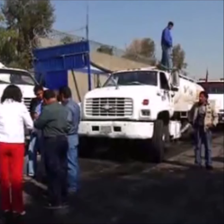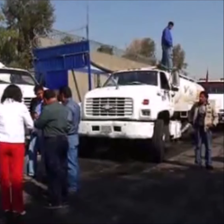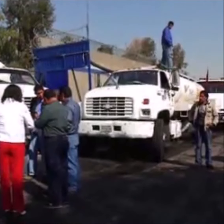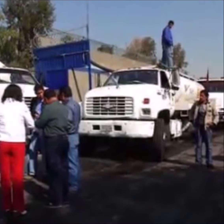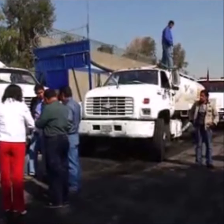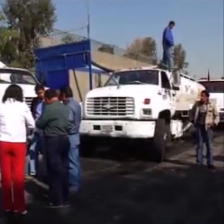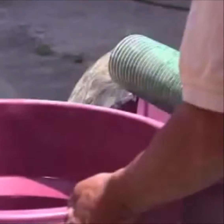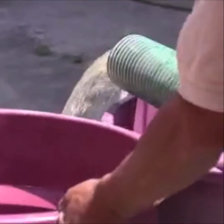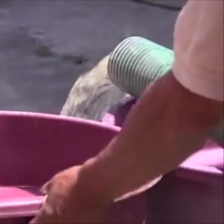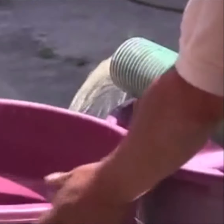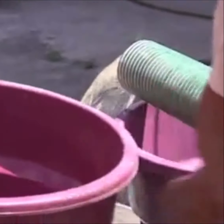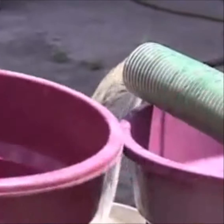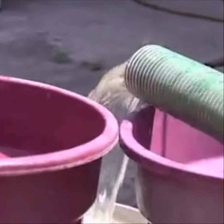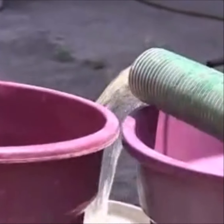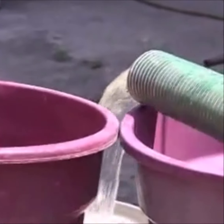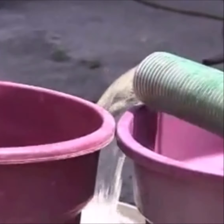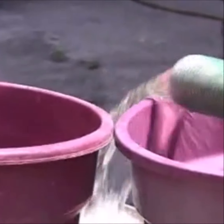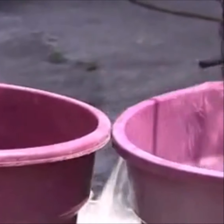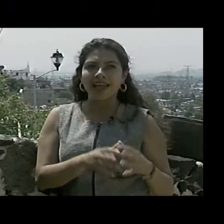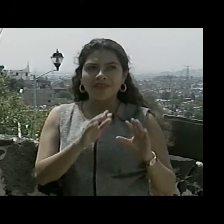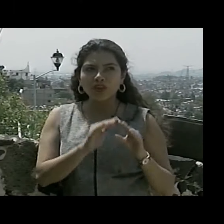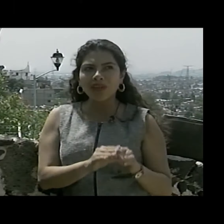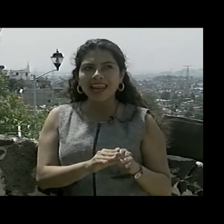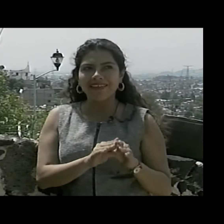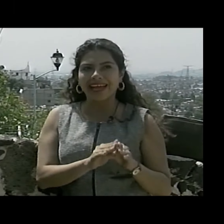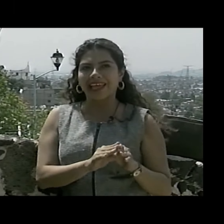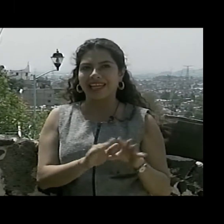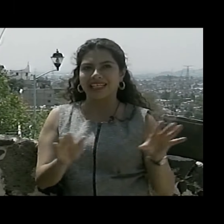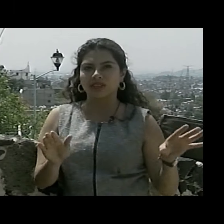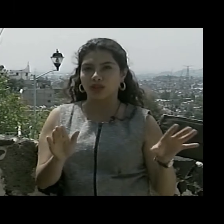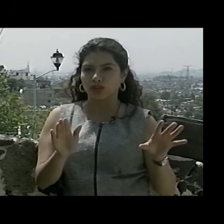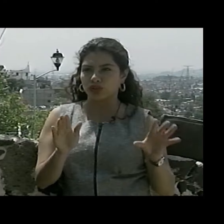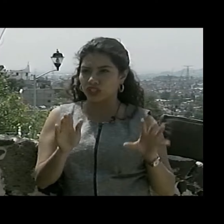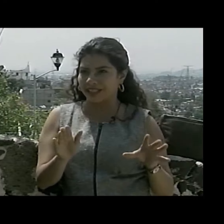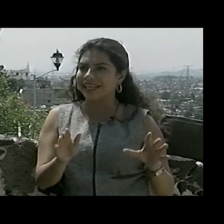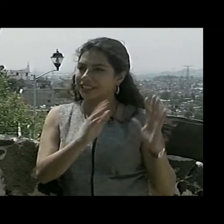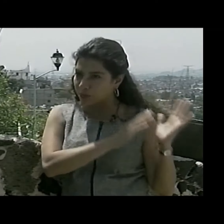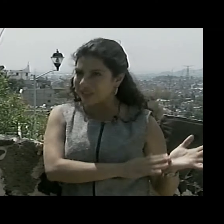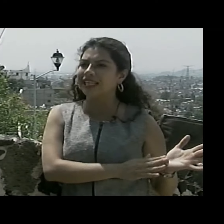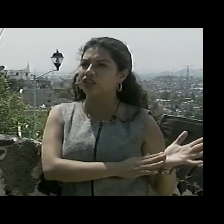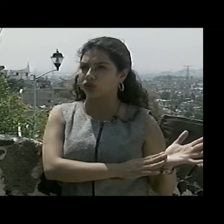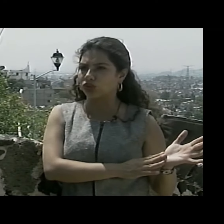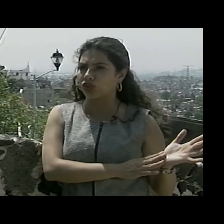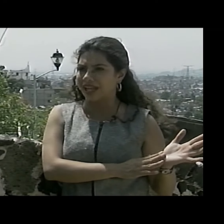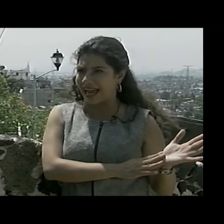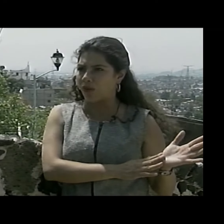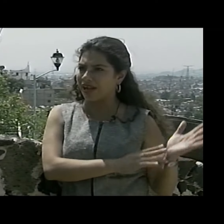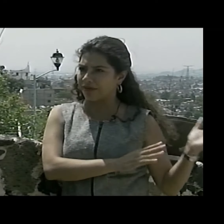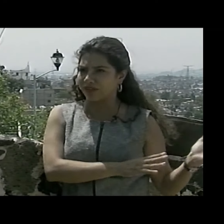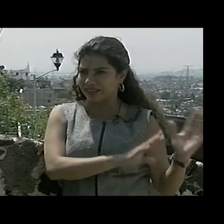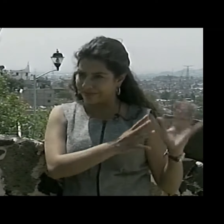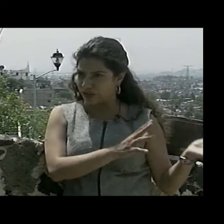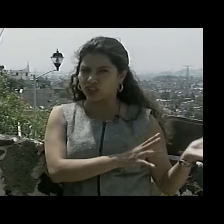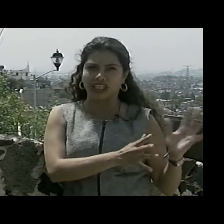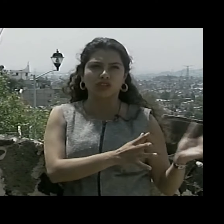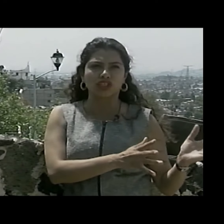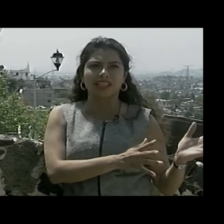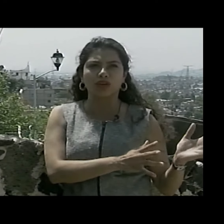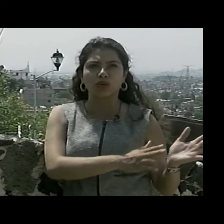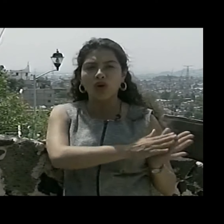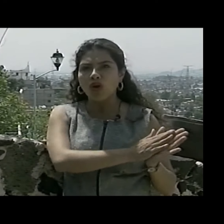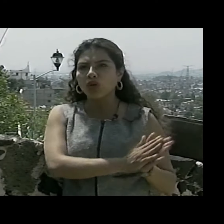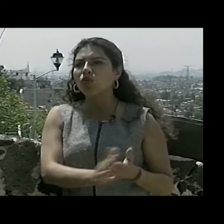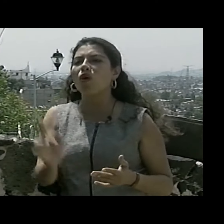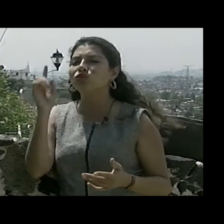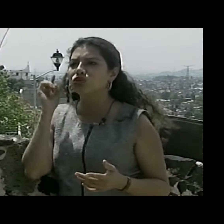voraces industriales extractivistas toda la década de las de los 80 después de la introducción del agua que fue 80